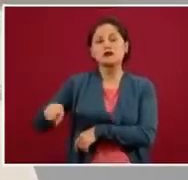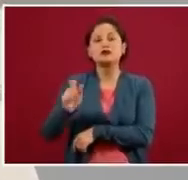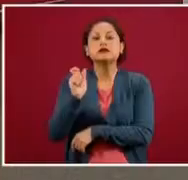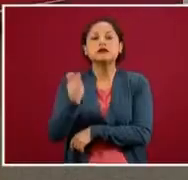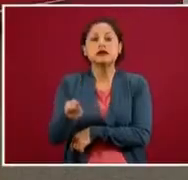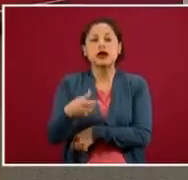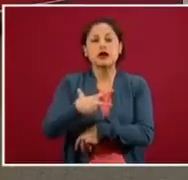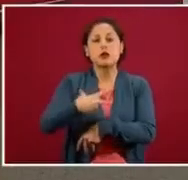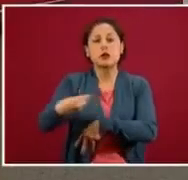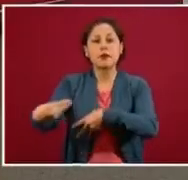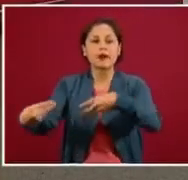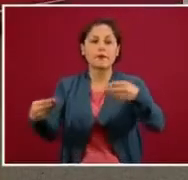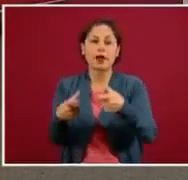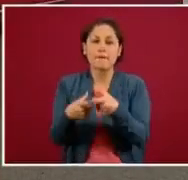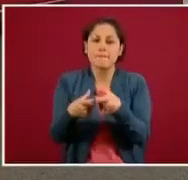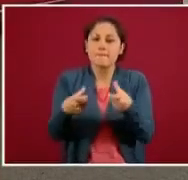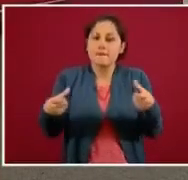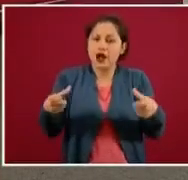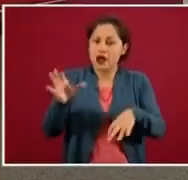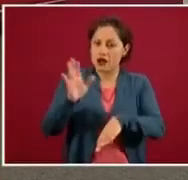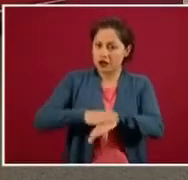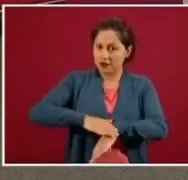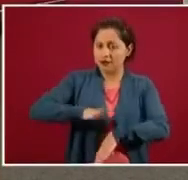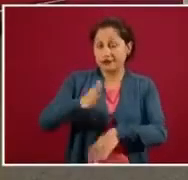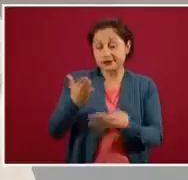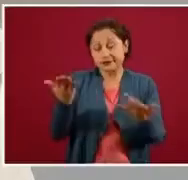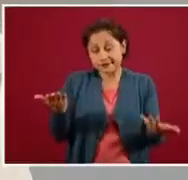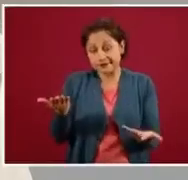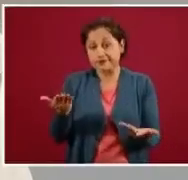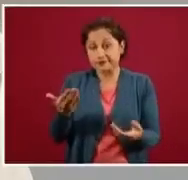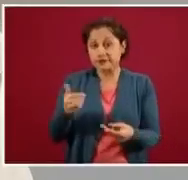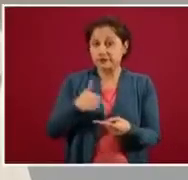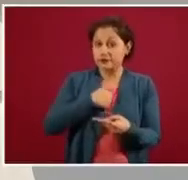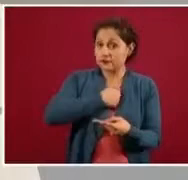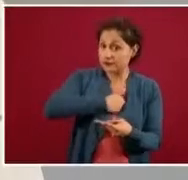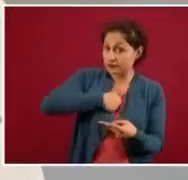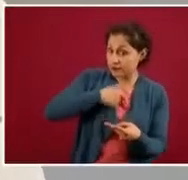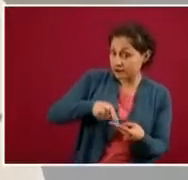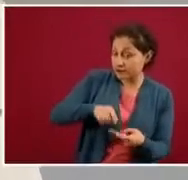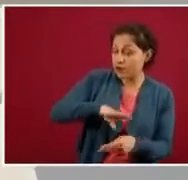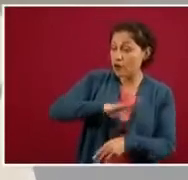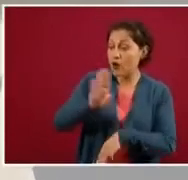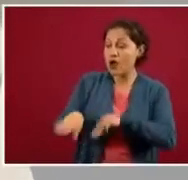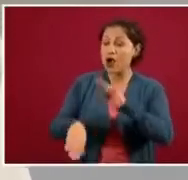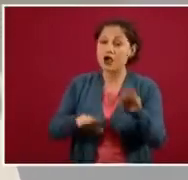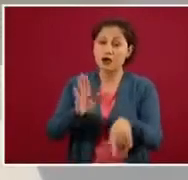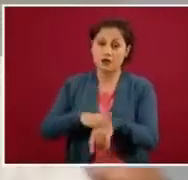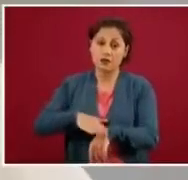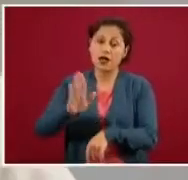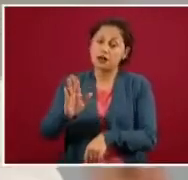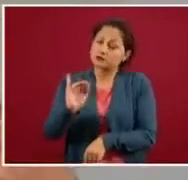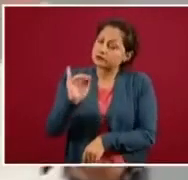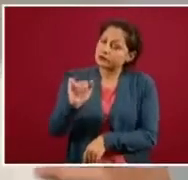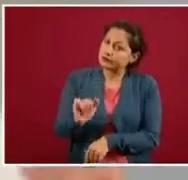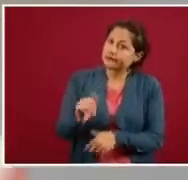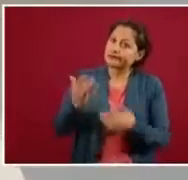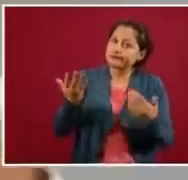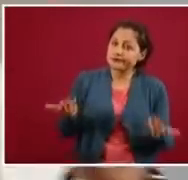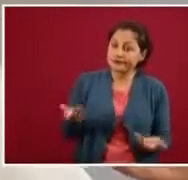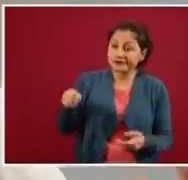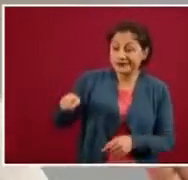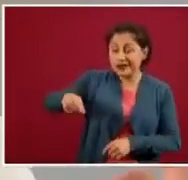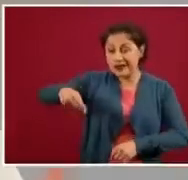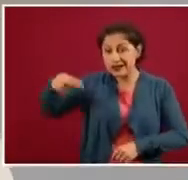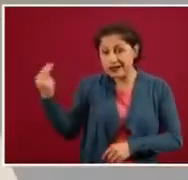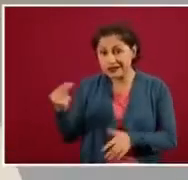lo estamos viendo, implica muy tristemente muertes y lo que se requiere es la respuesta